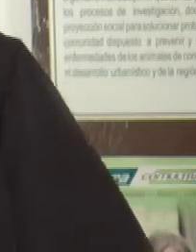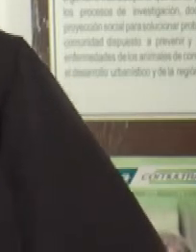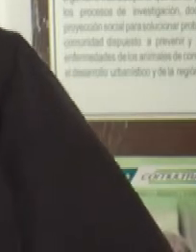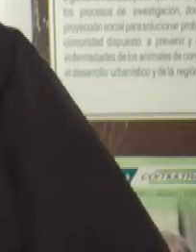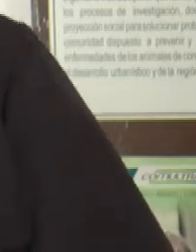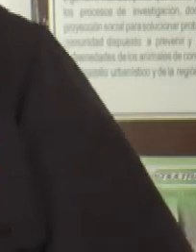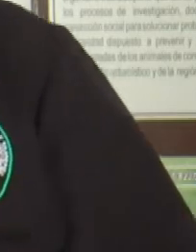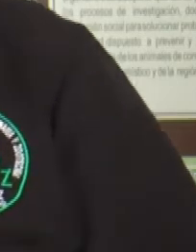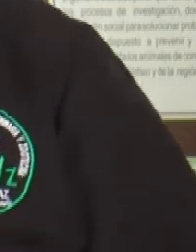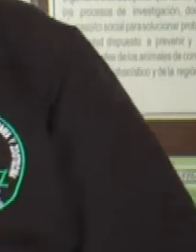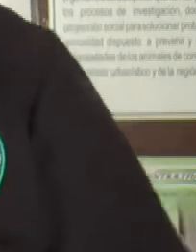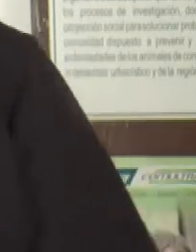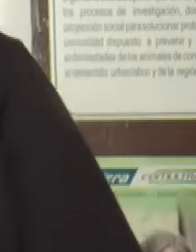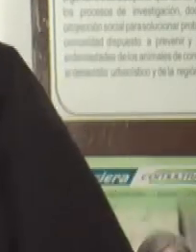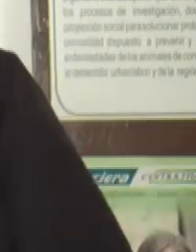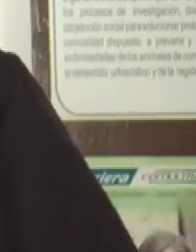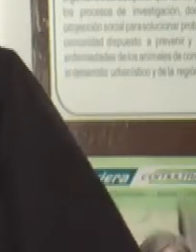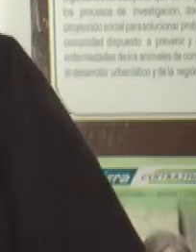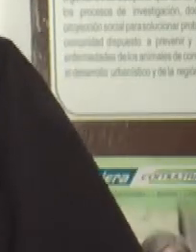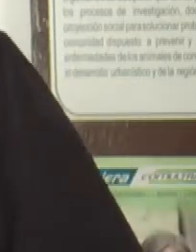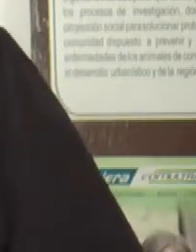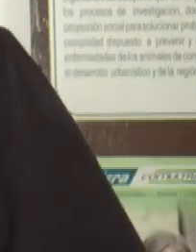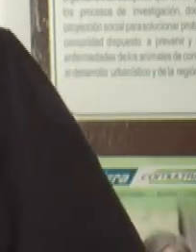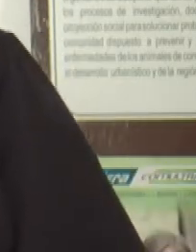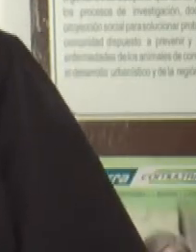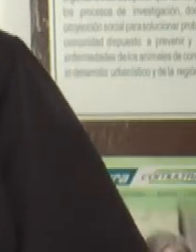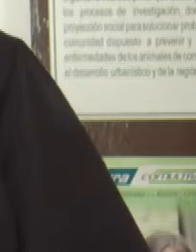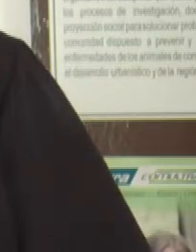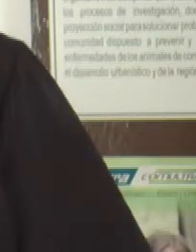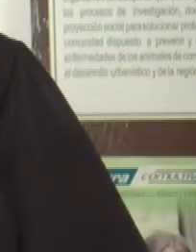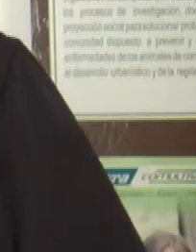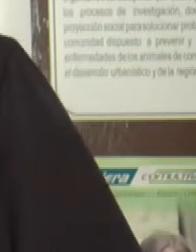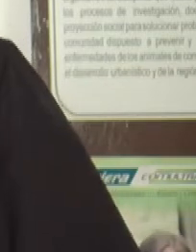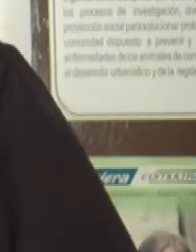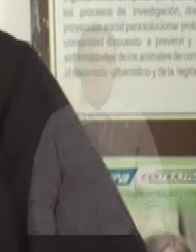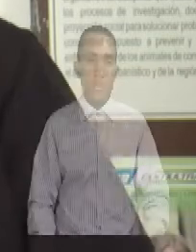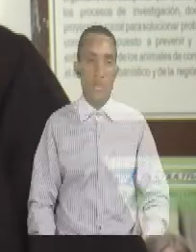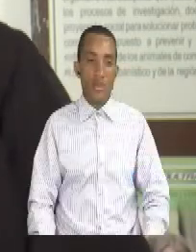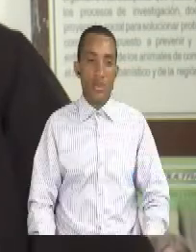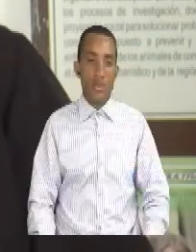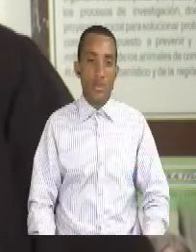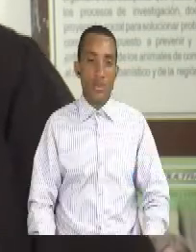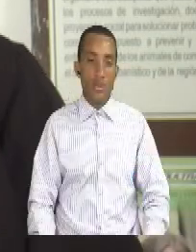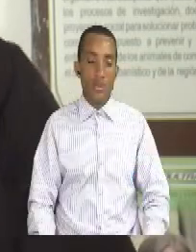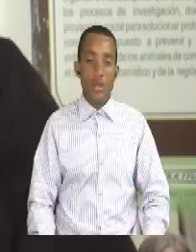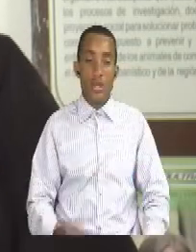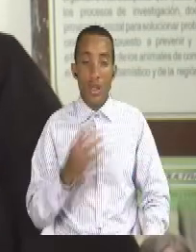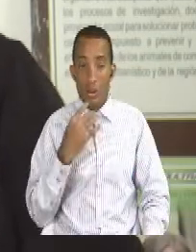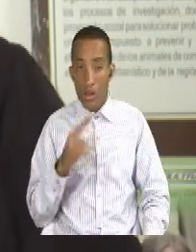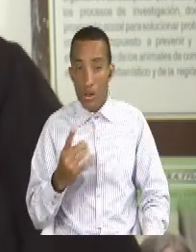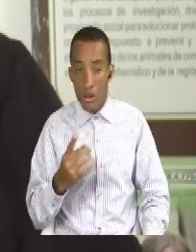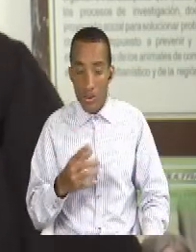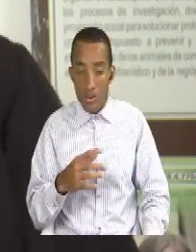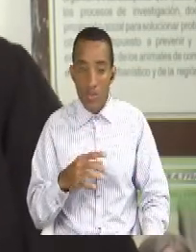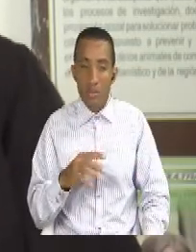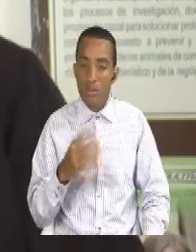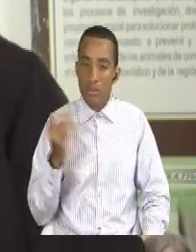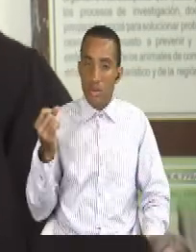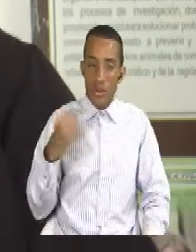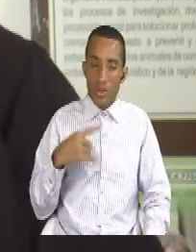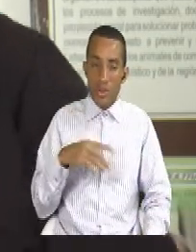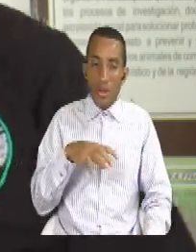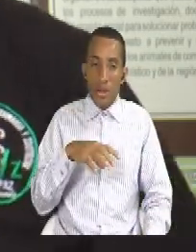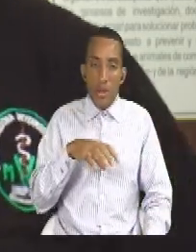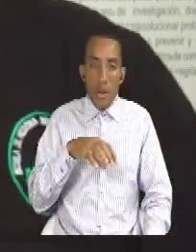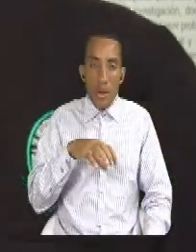lame una herida tiene propiedades curativas, que si la debe dejar que se lama la herida o